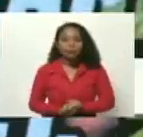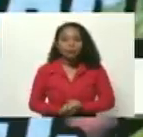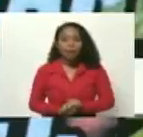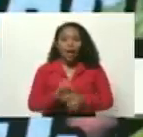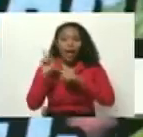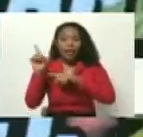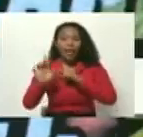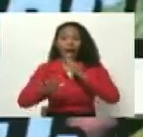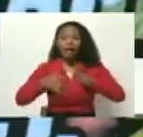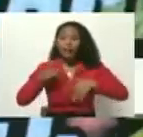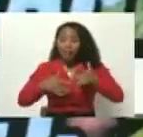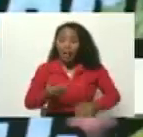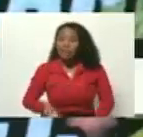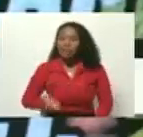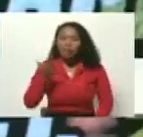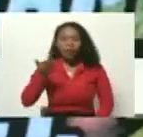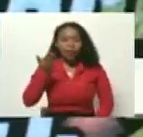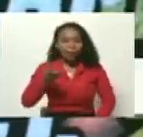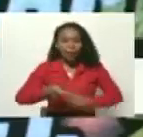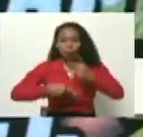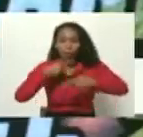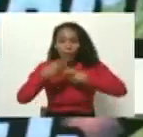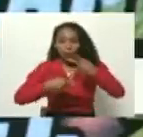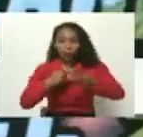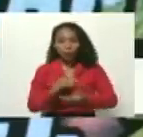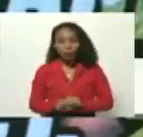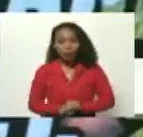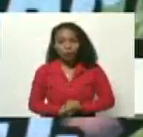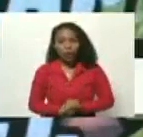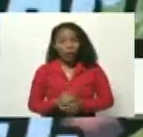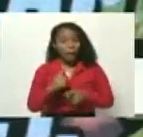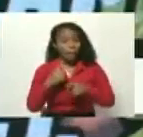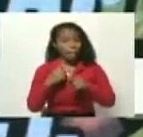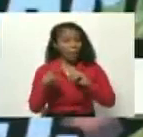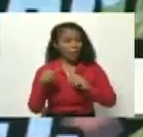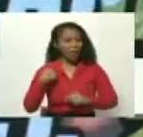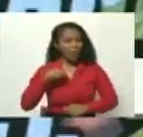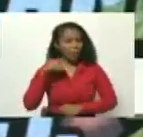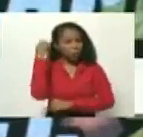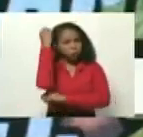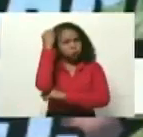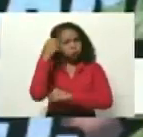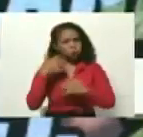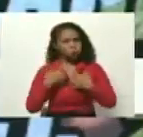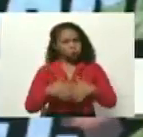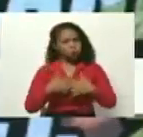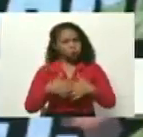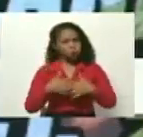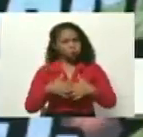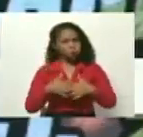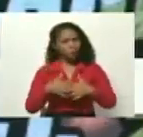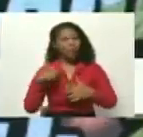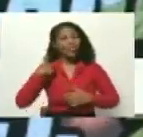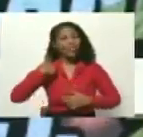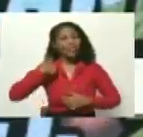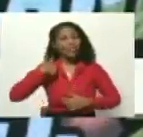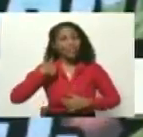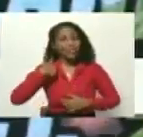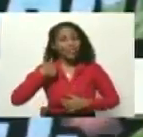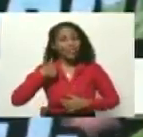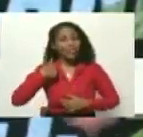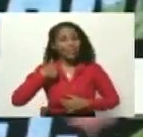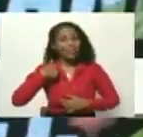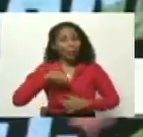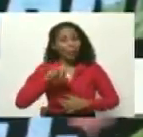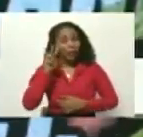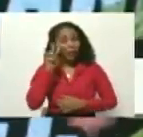Esto es un hecho eminentemente político, pero tenemos que analizarlo, tenemos que